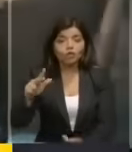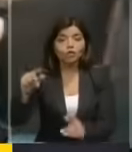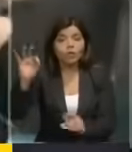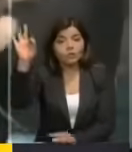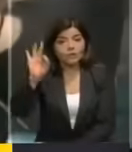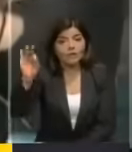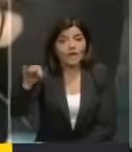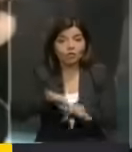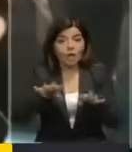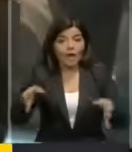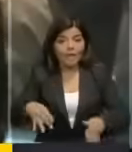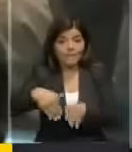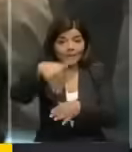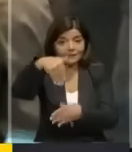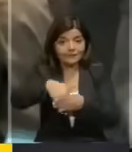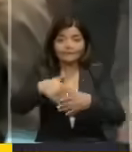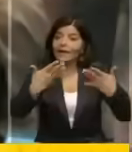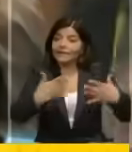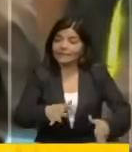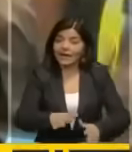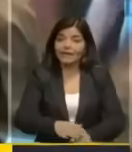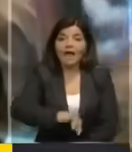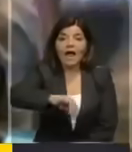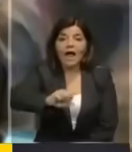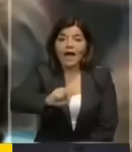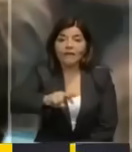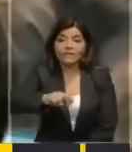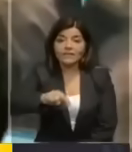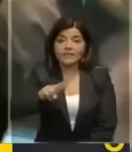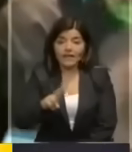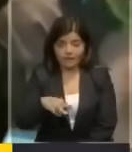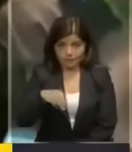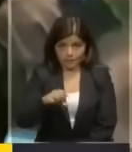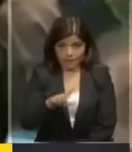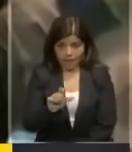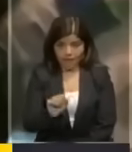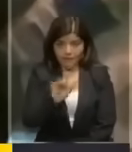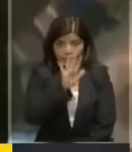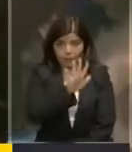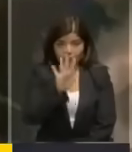escrutadas. Y el resultado es el siguiente. Javier Milei obtiene un